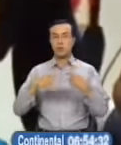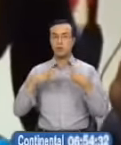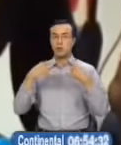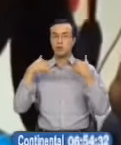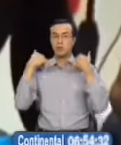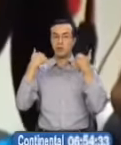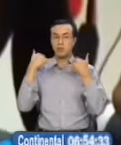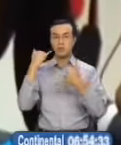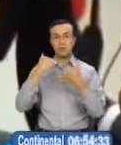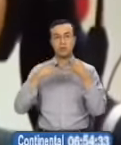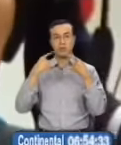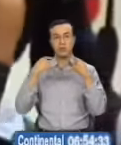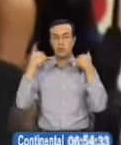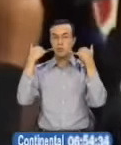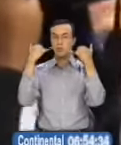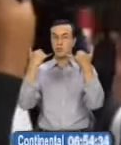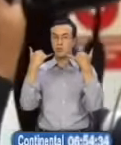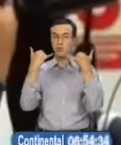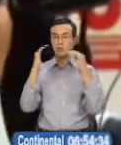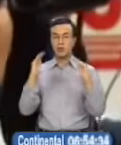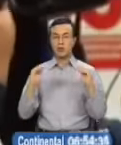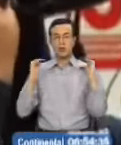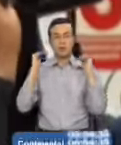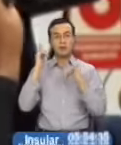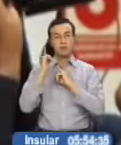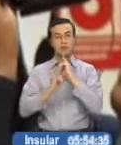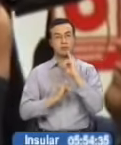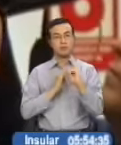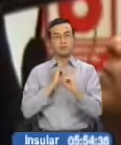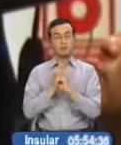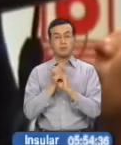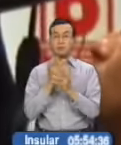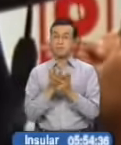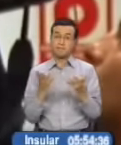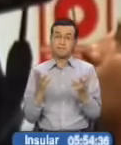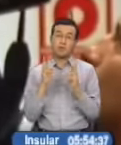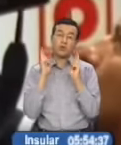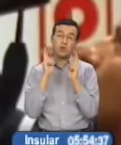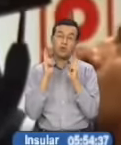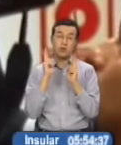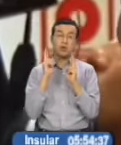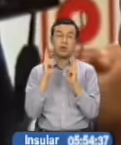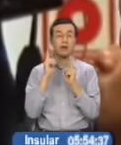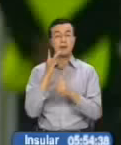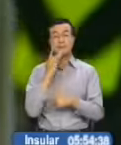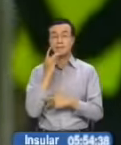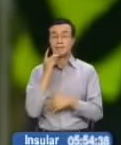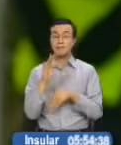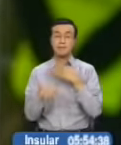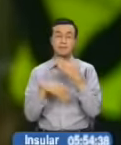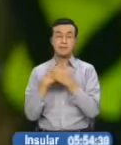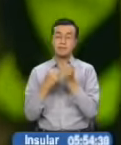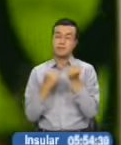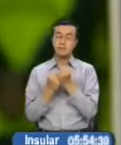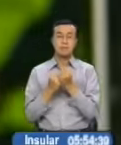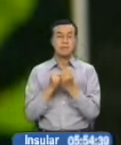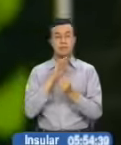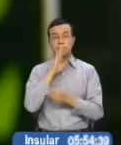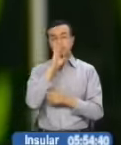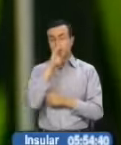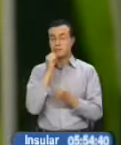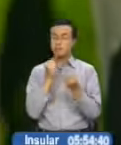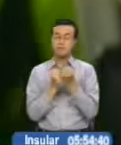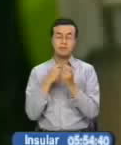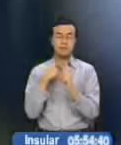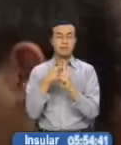que es un partido que te puede dar una copa, un logro muy importante. Así que bueno, ojalá que sea todo un favoritismo, ¿no? Que todo corra a favor y